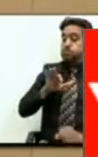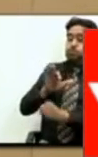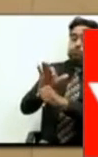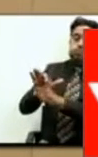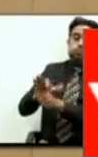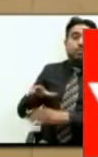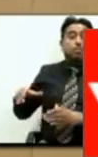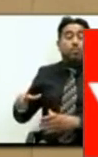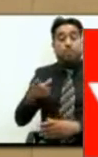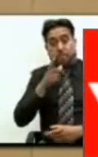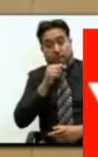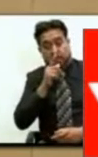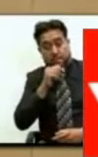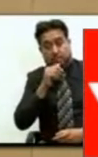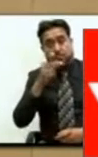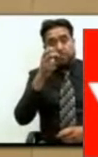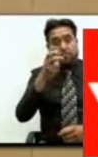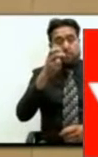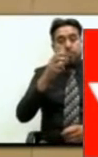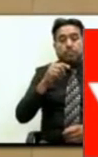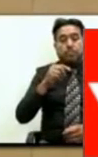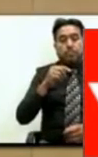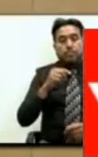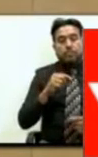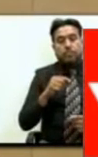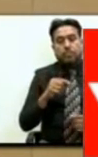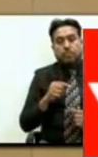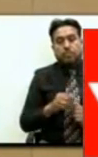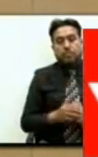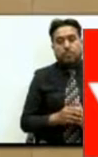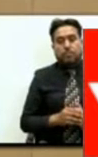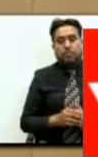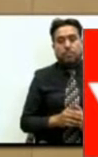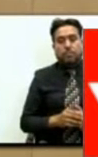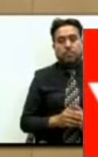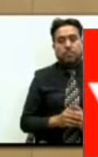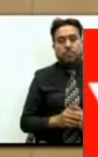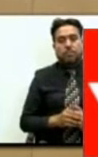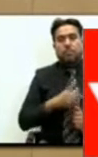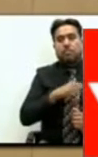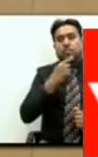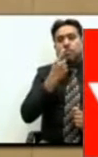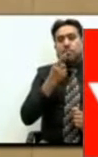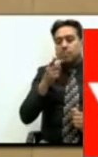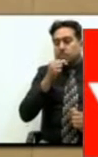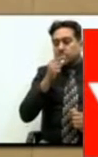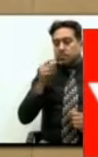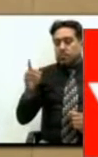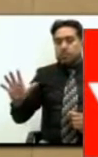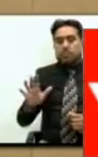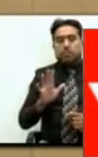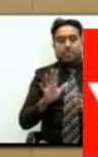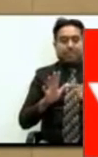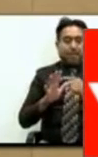policías asegurando que esta intervención había sido por parte de policías